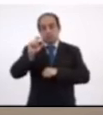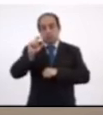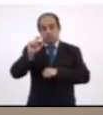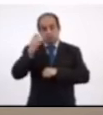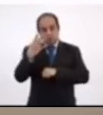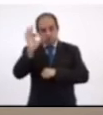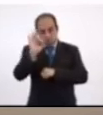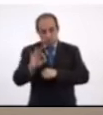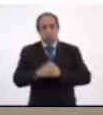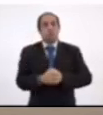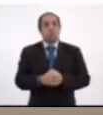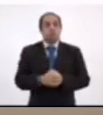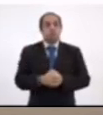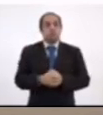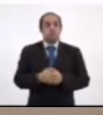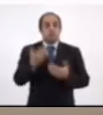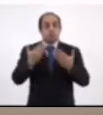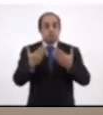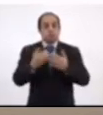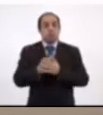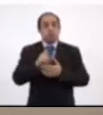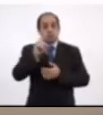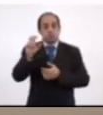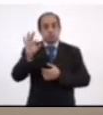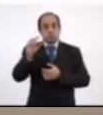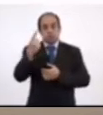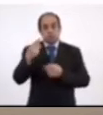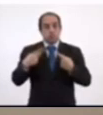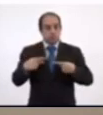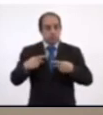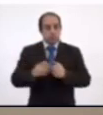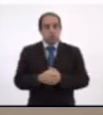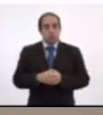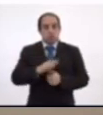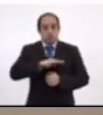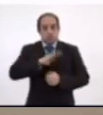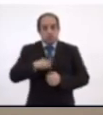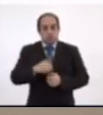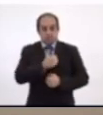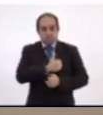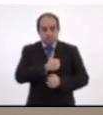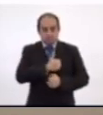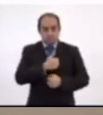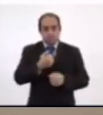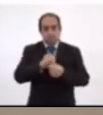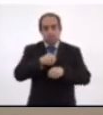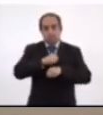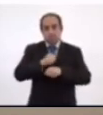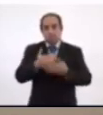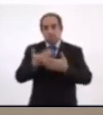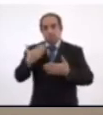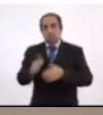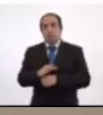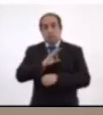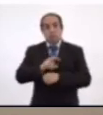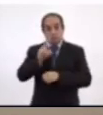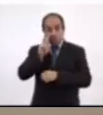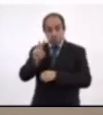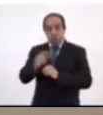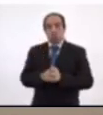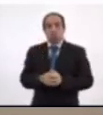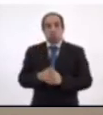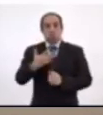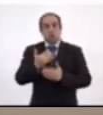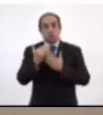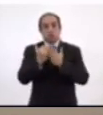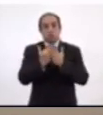recuerdo, con respecto a las 141 personas que perdieron la vida desafortunadamente la semana previa. Entonces aquí también pueden ver que tenemos